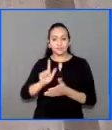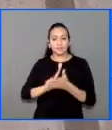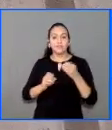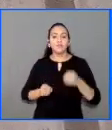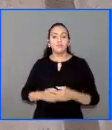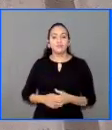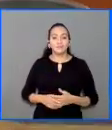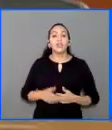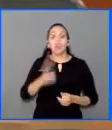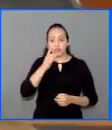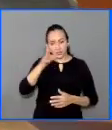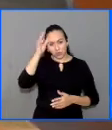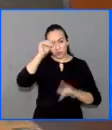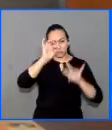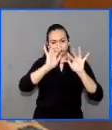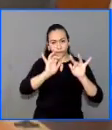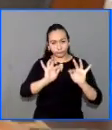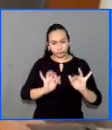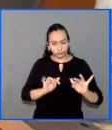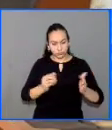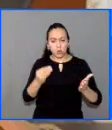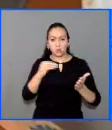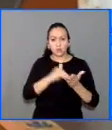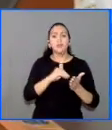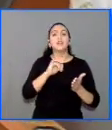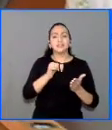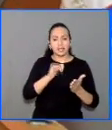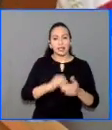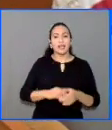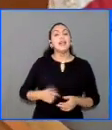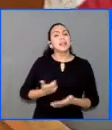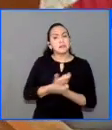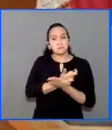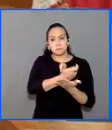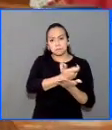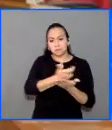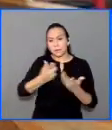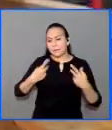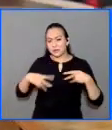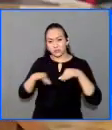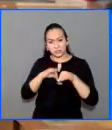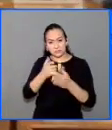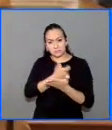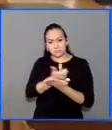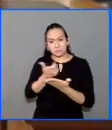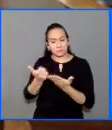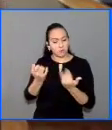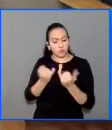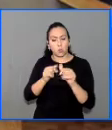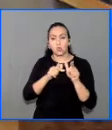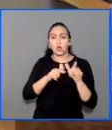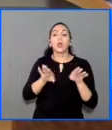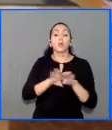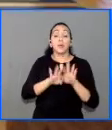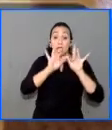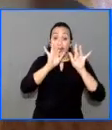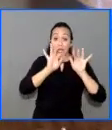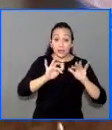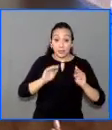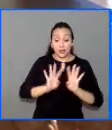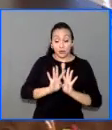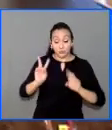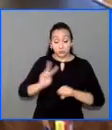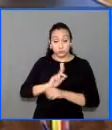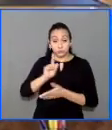estableció la reducción de diversas prestaciones de dichos trabajadores. A través de un oficio, la Judicatura Federal estableció que